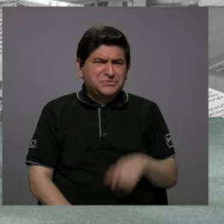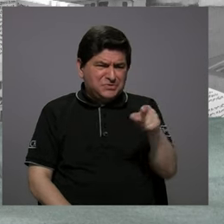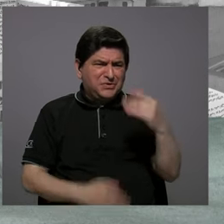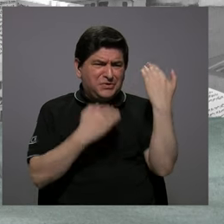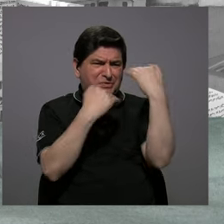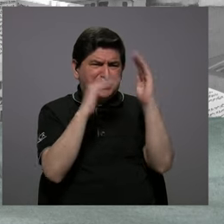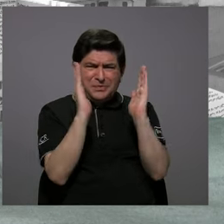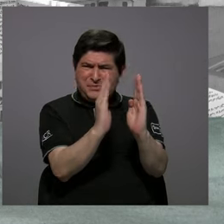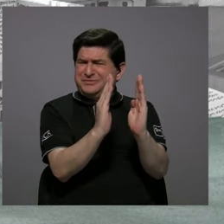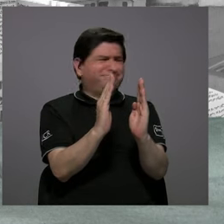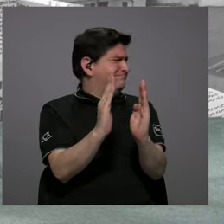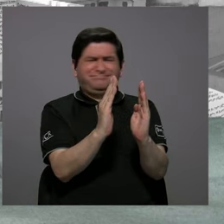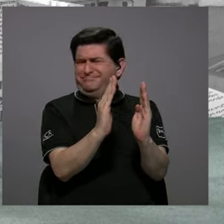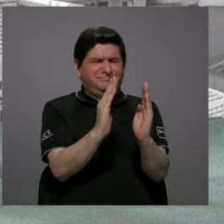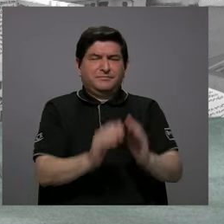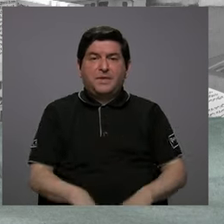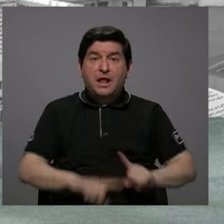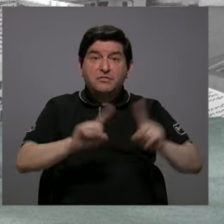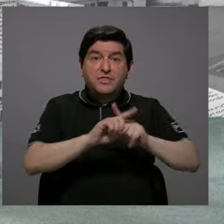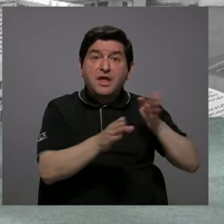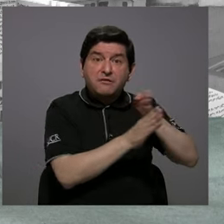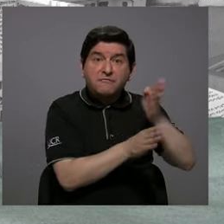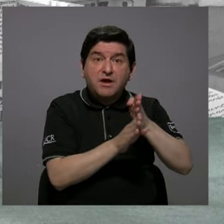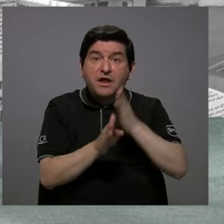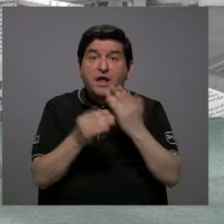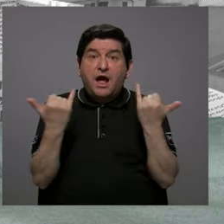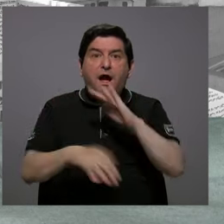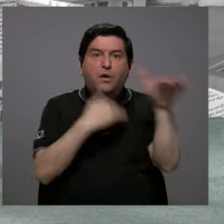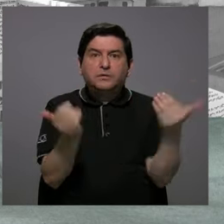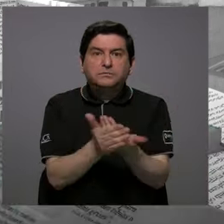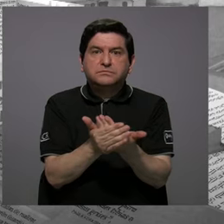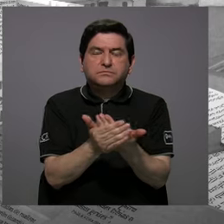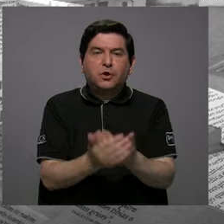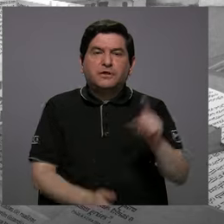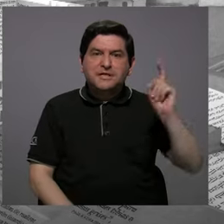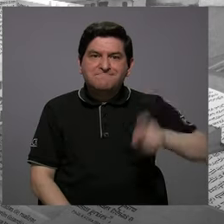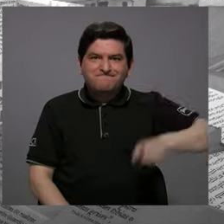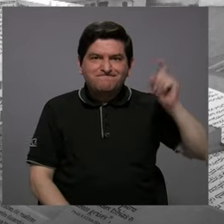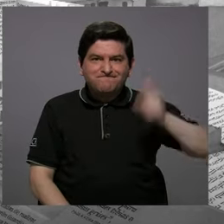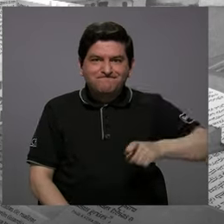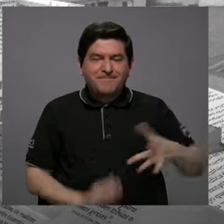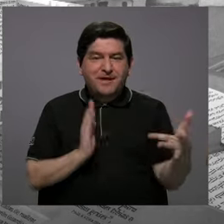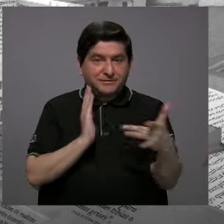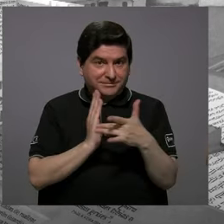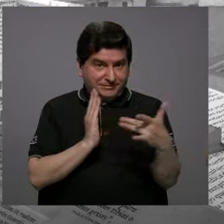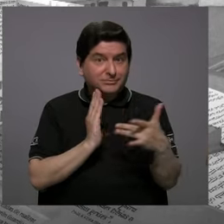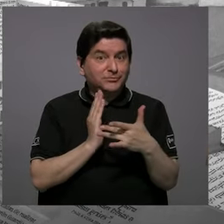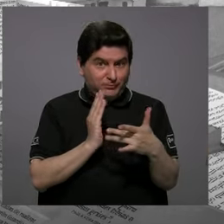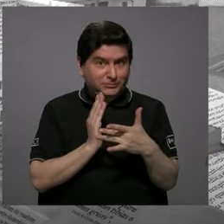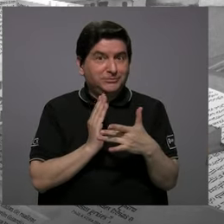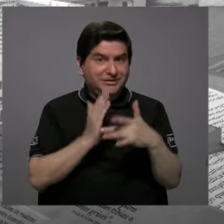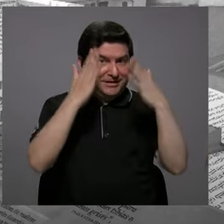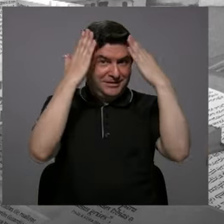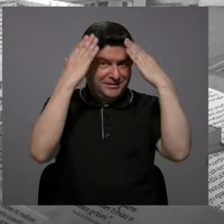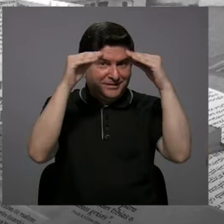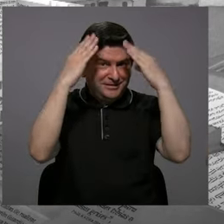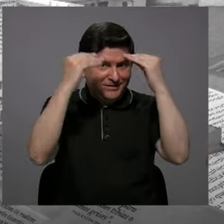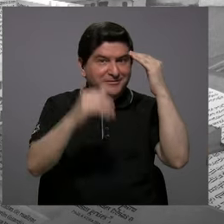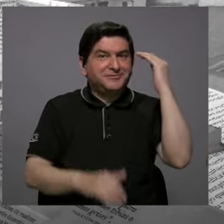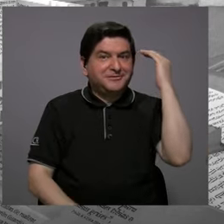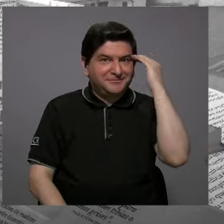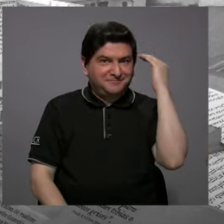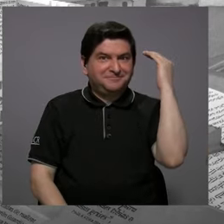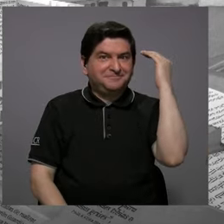carreras stem Me parece que hay muchas carreras Hoy casi todas necesitan la tecnología necesitan la información el